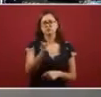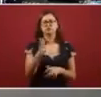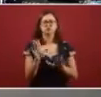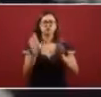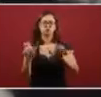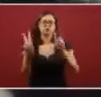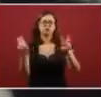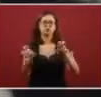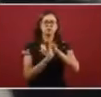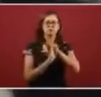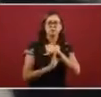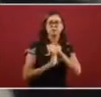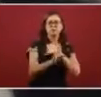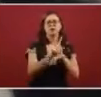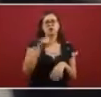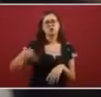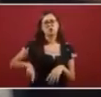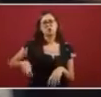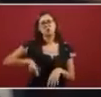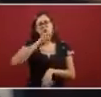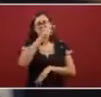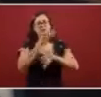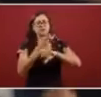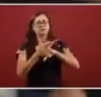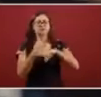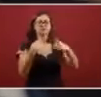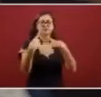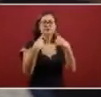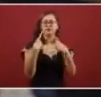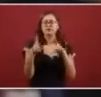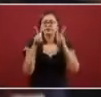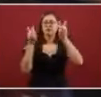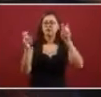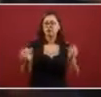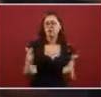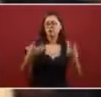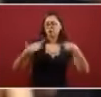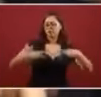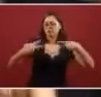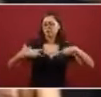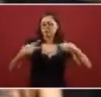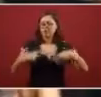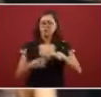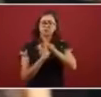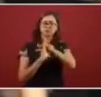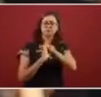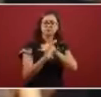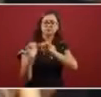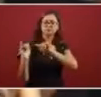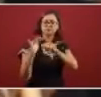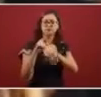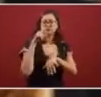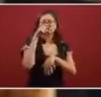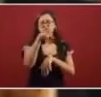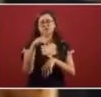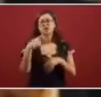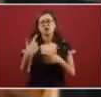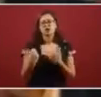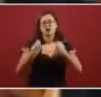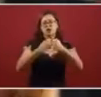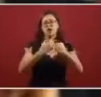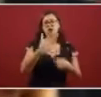diálogo se ha tenido con el gobierno estadounidense referente a la cantidad de los migrantes que ingresarán por la frontera de Arizona con Sonora y